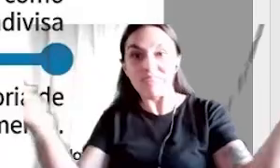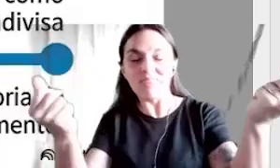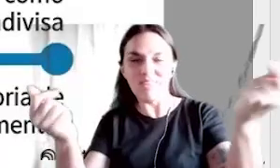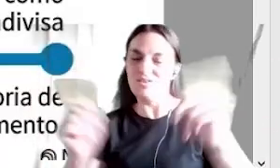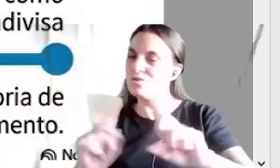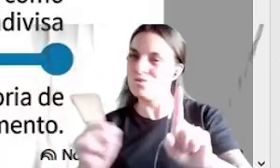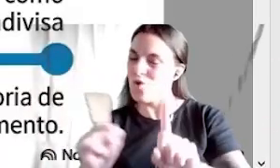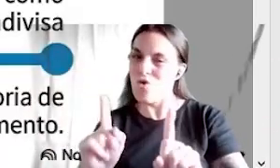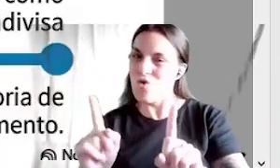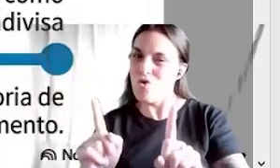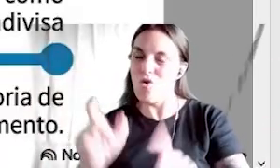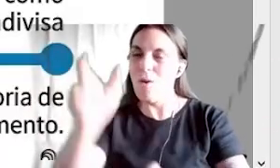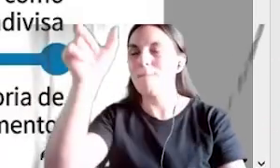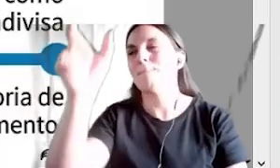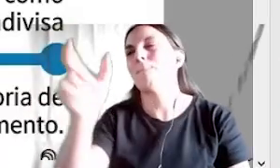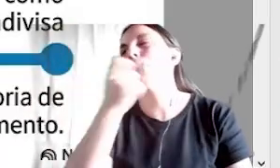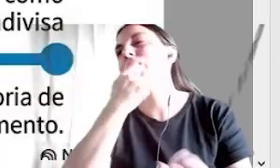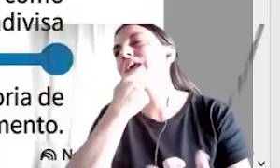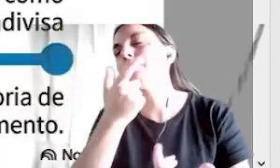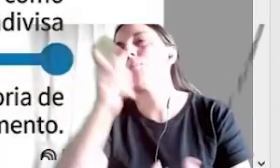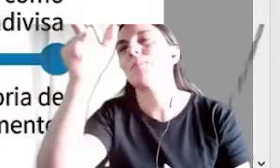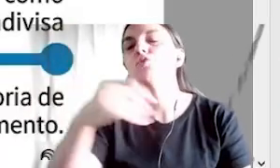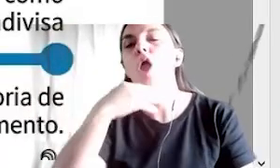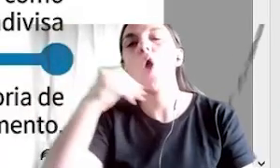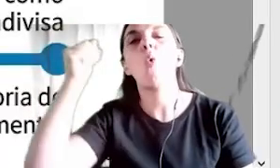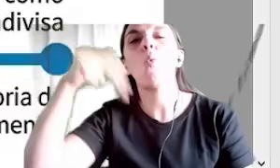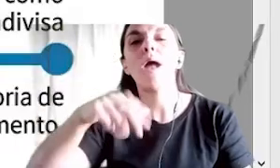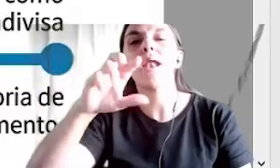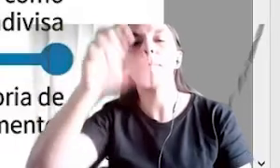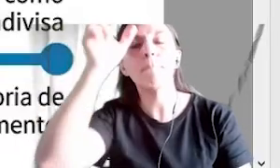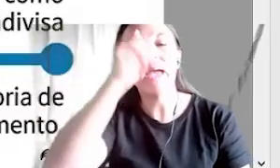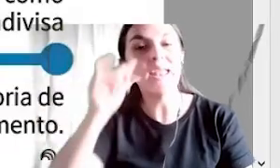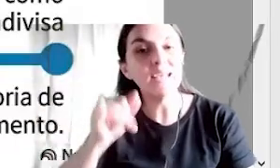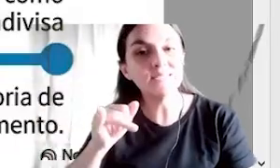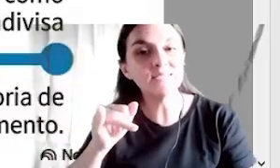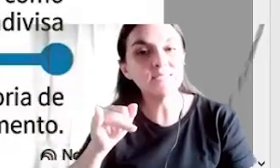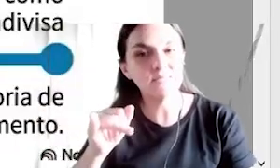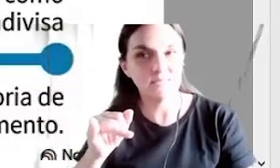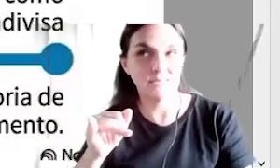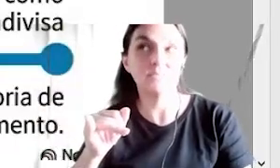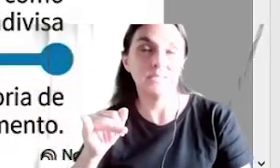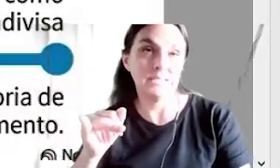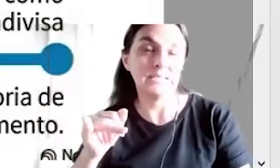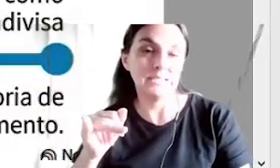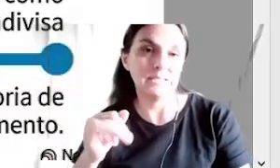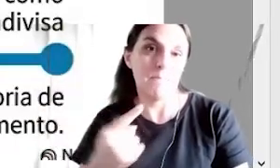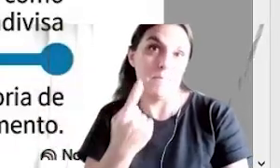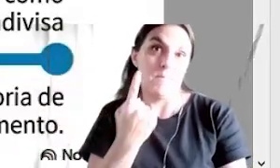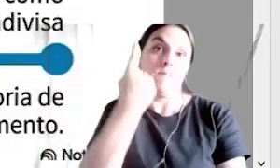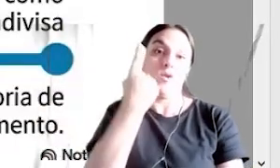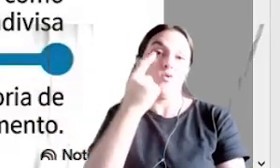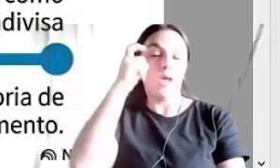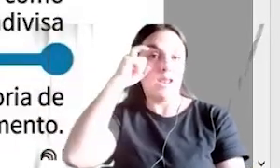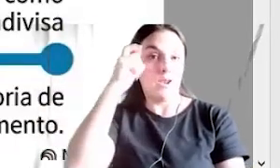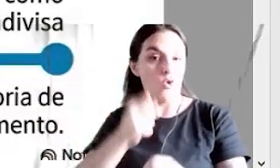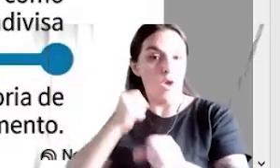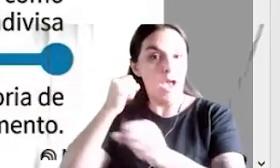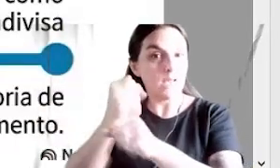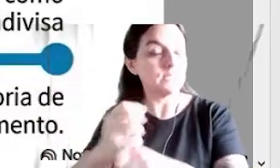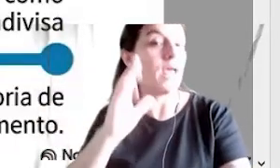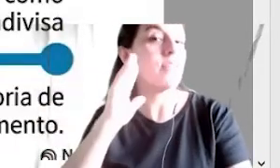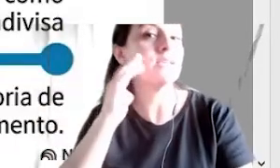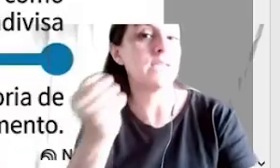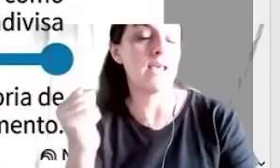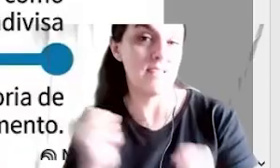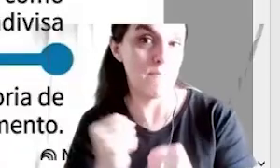O sea, la persona, no sé, supone Juan Pérez, hasta mejor dicho, del 1 de enero hasta el 16 de